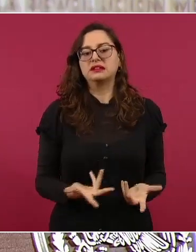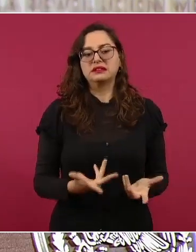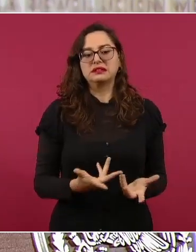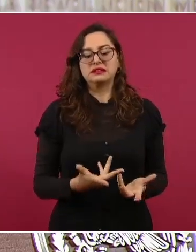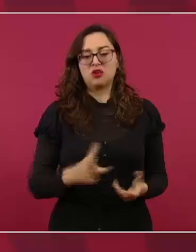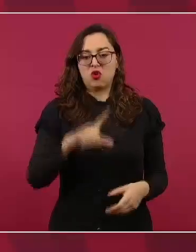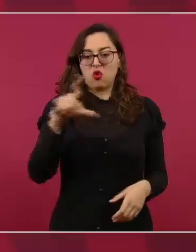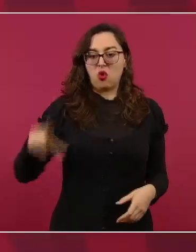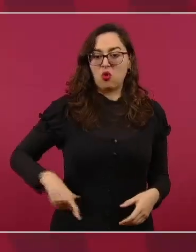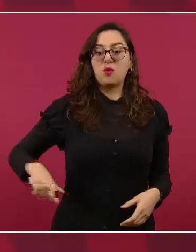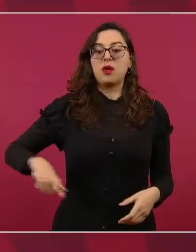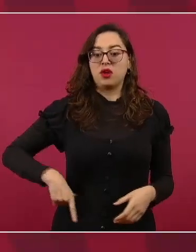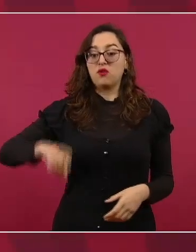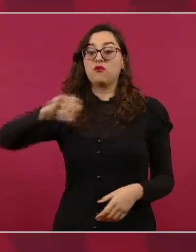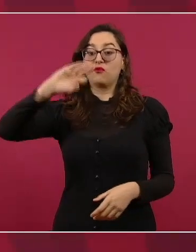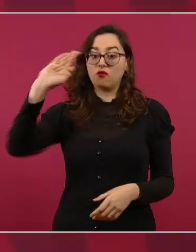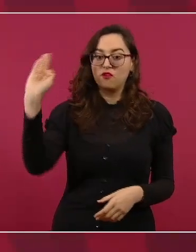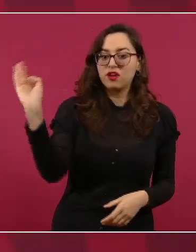del gobierno federal